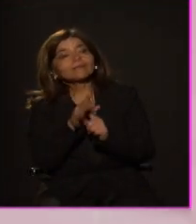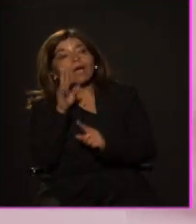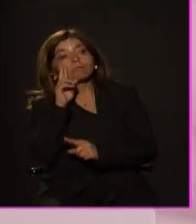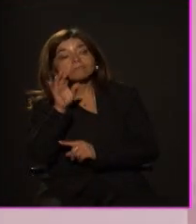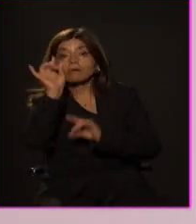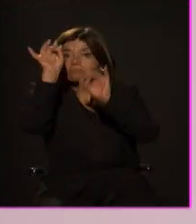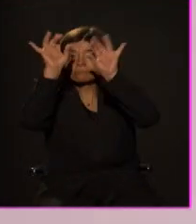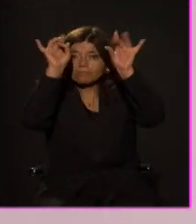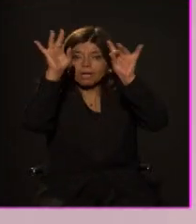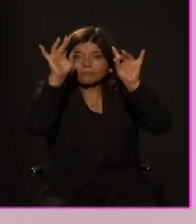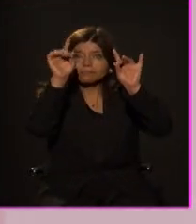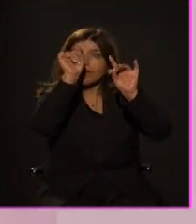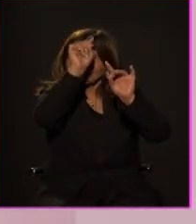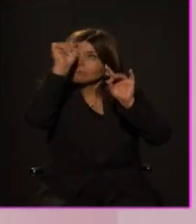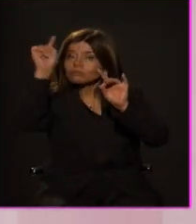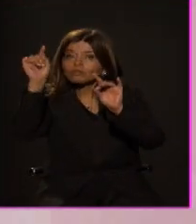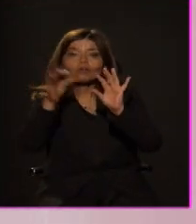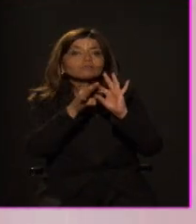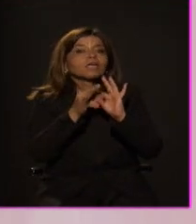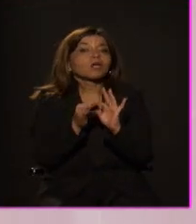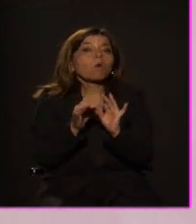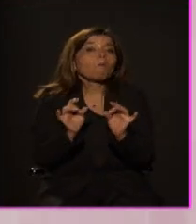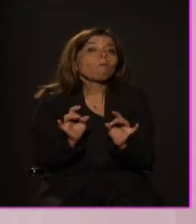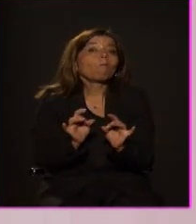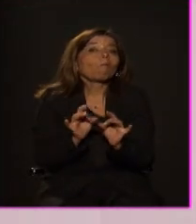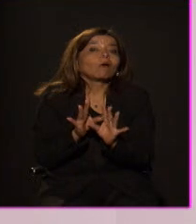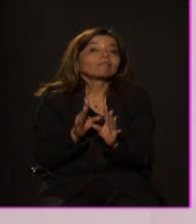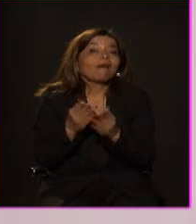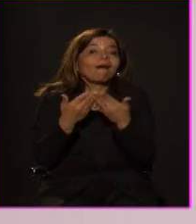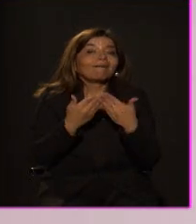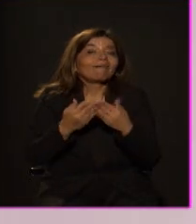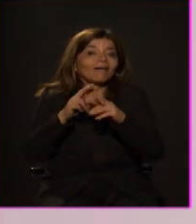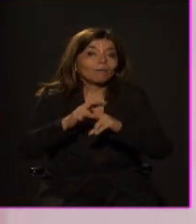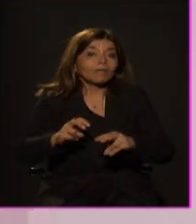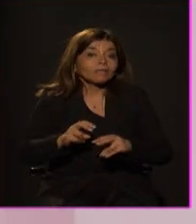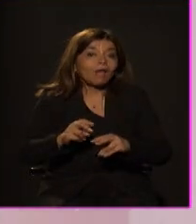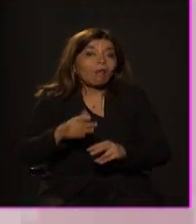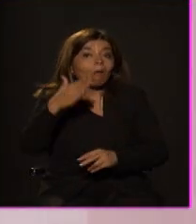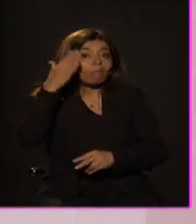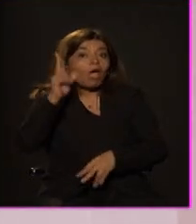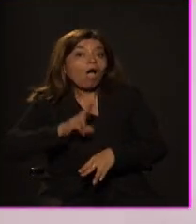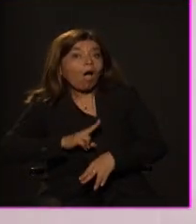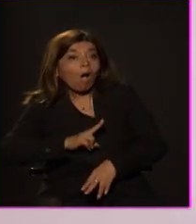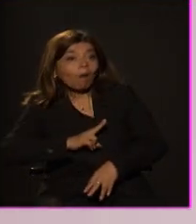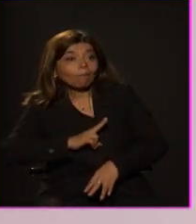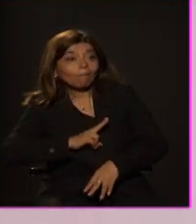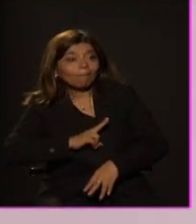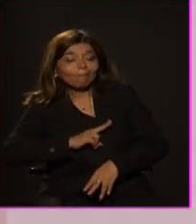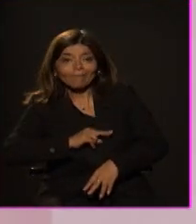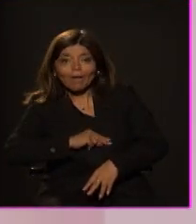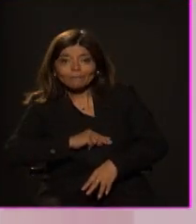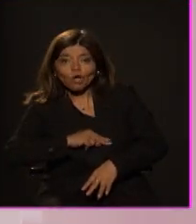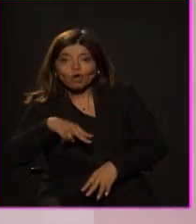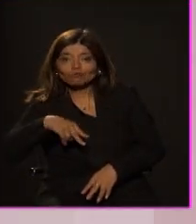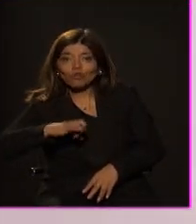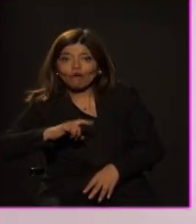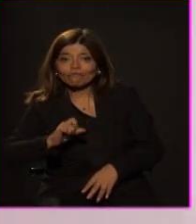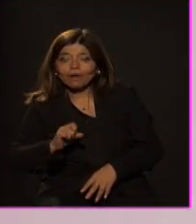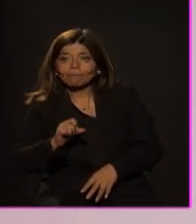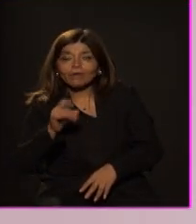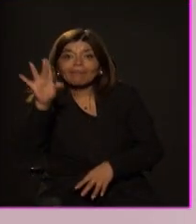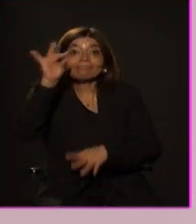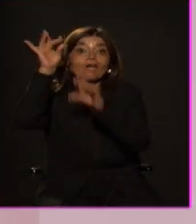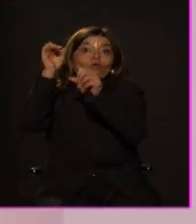puntitos, y uno de esos puntos podría ser el próximo premio Nobel. Podría ser algo que no conocemos. ¿Cómo enfrentamos este gran